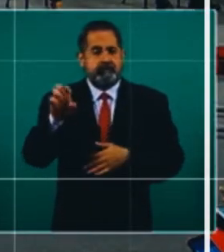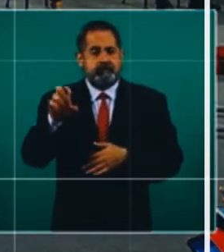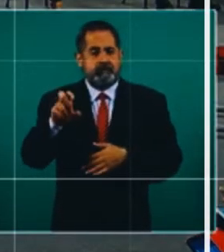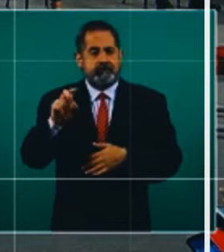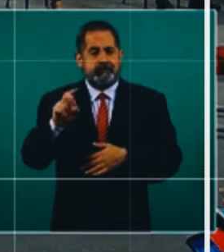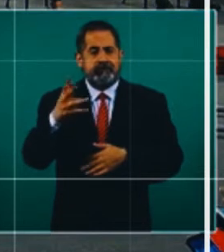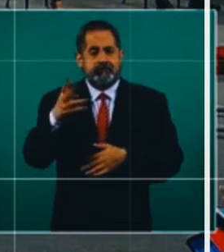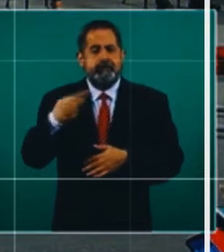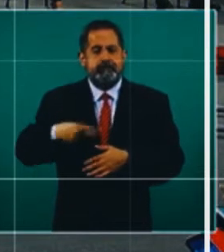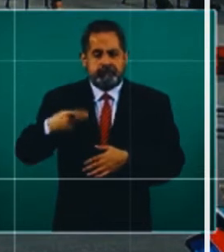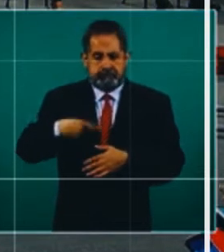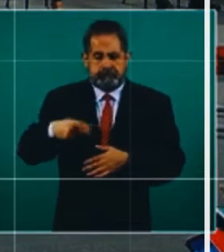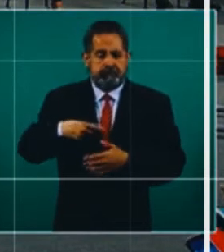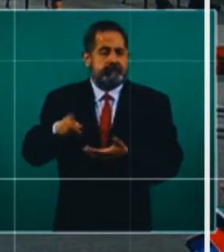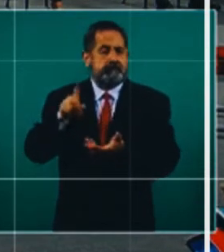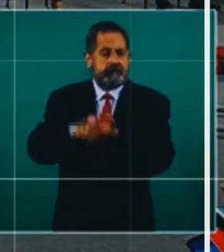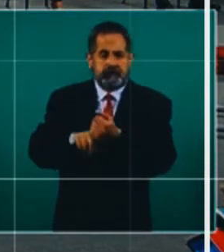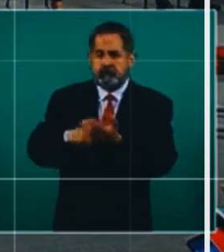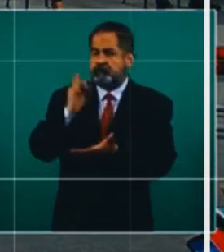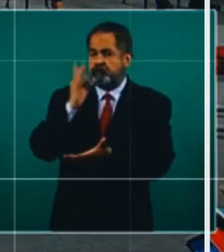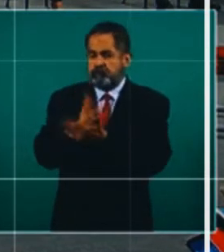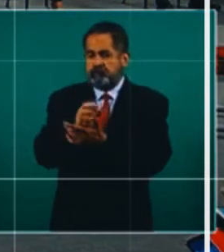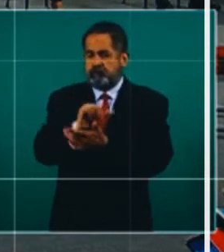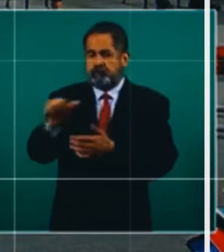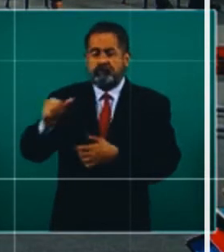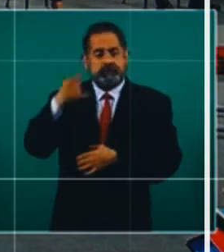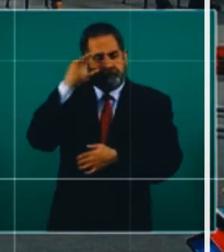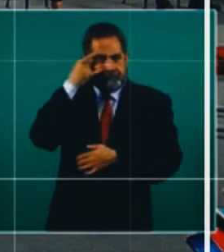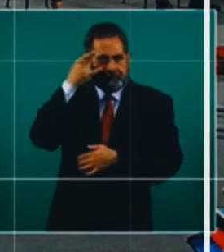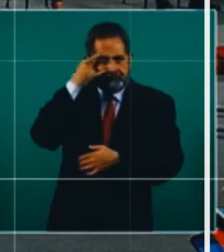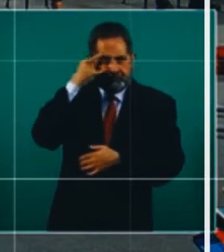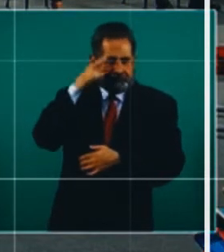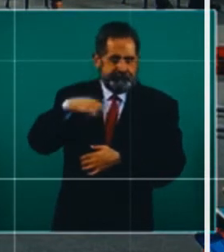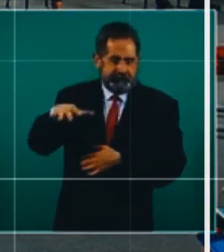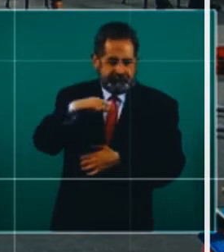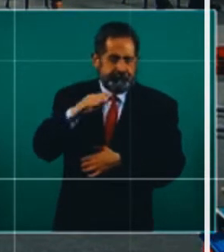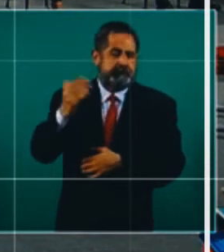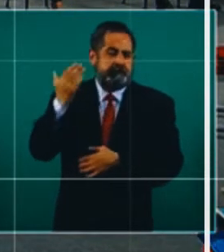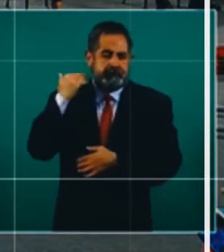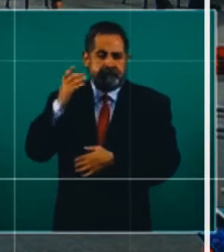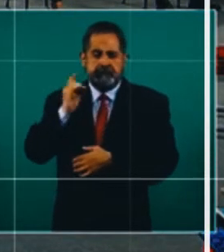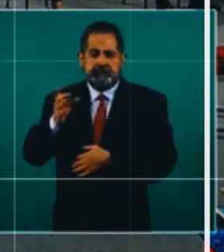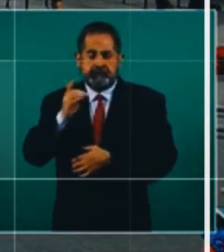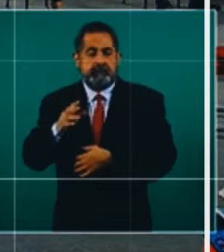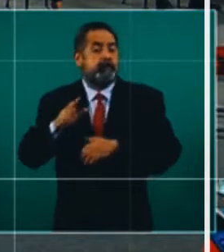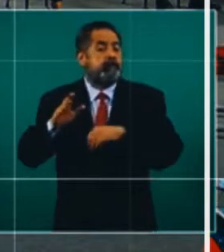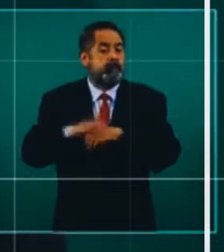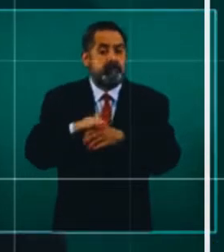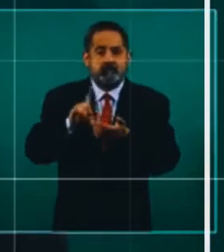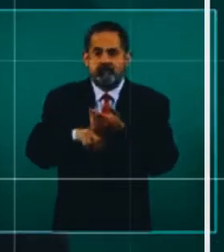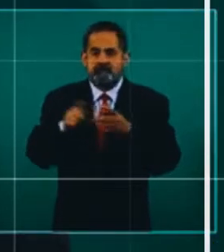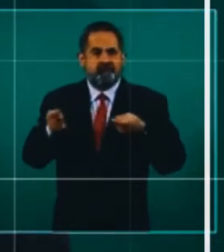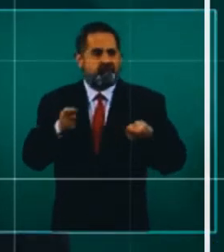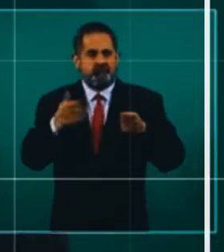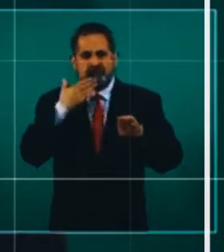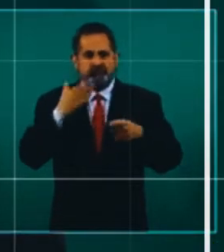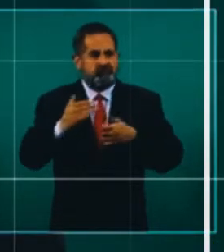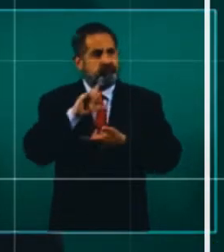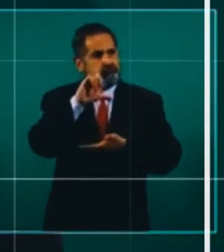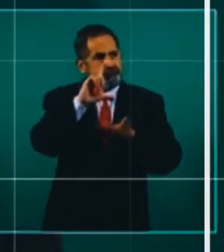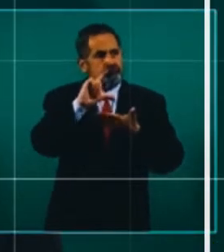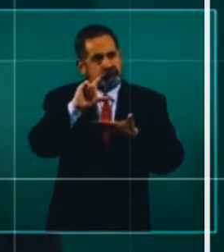22.934 personas, es exclusivamente del estado de Campeche, estado que por tener un control epidémico